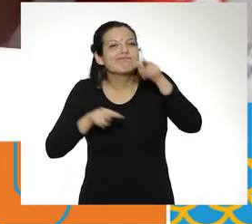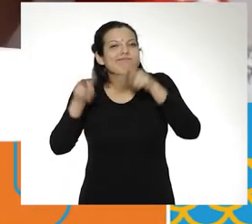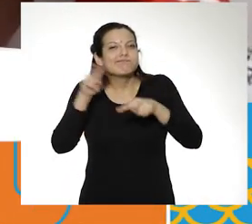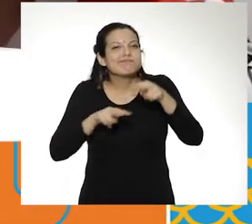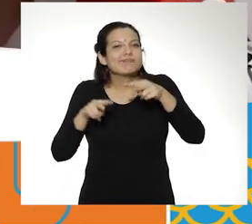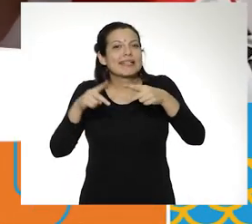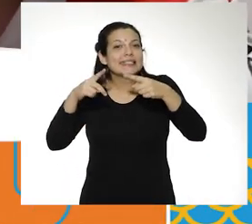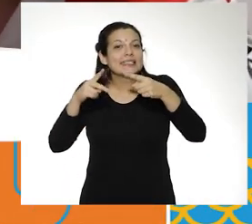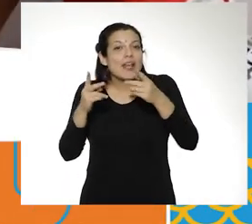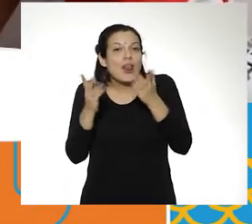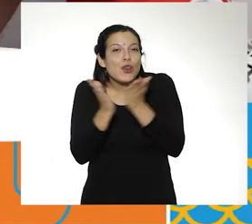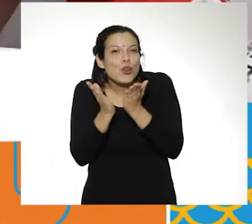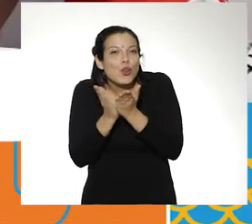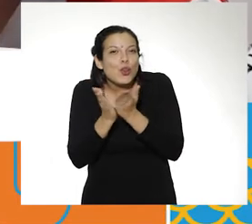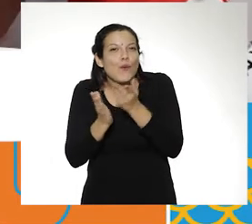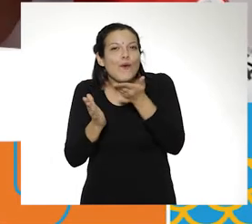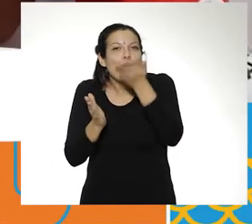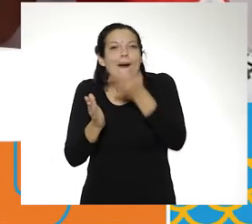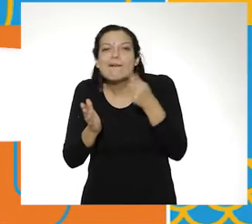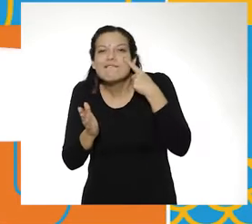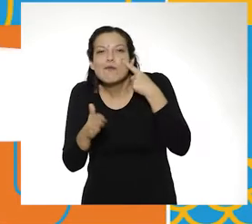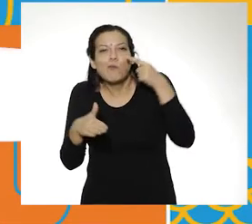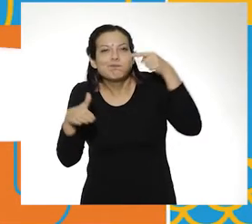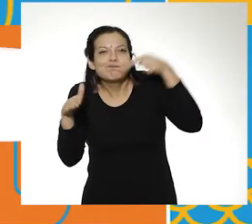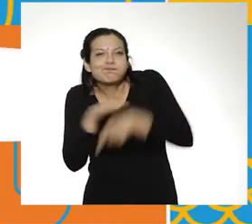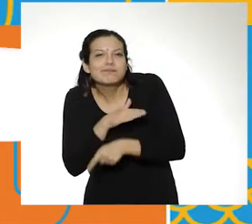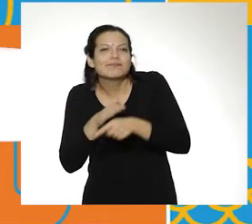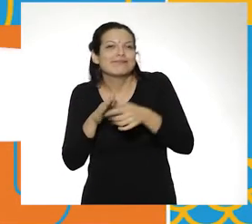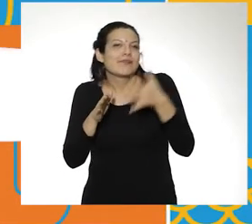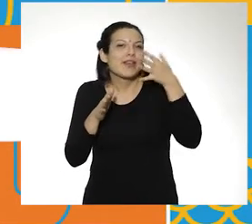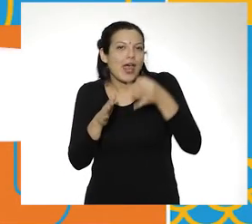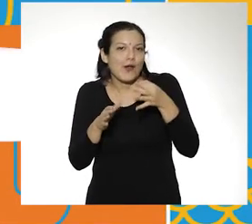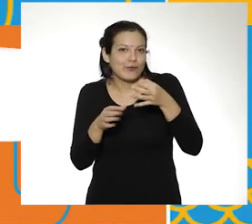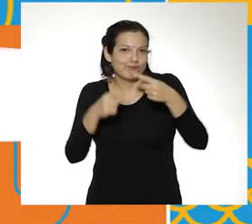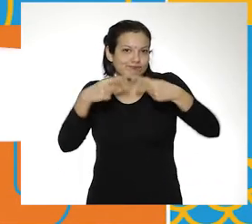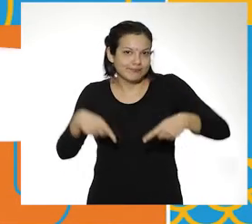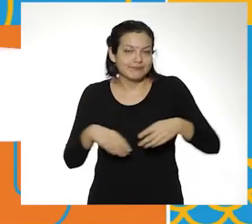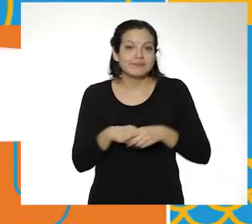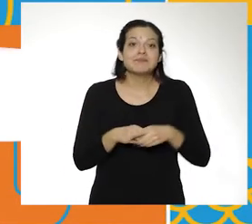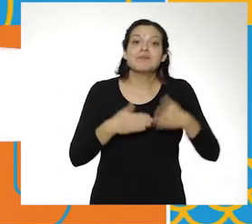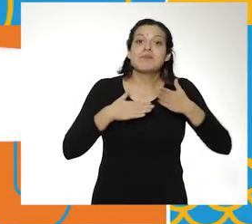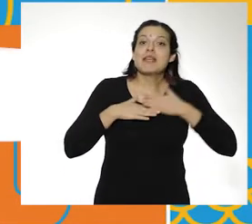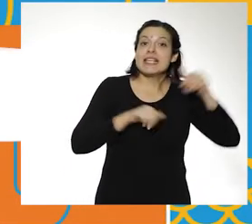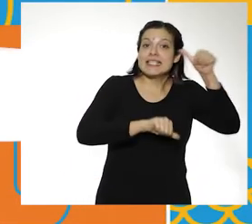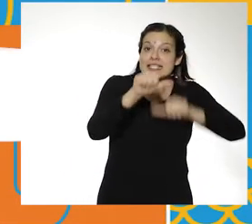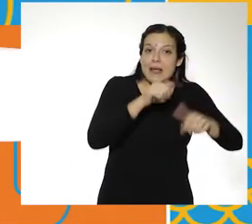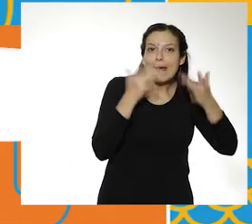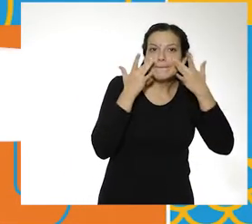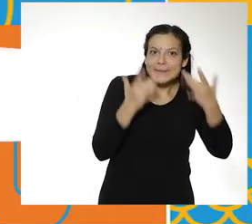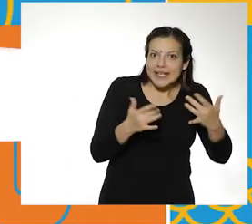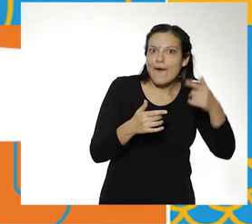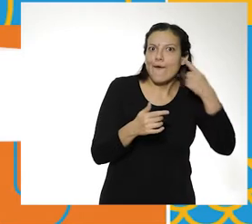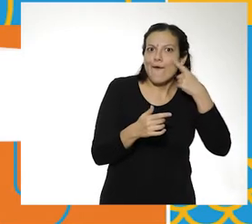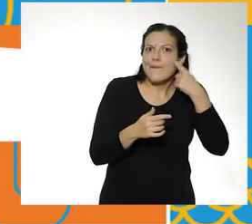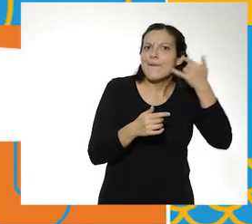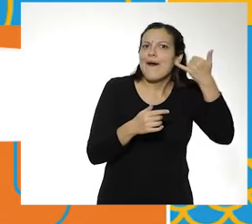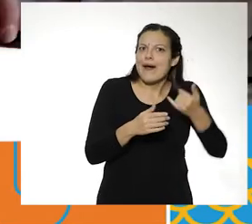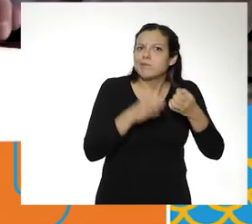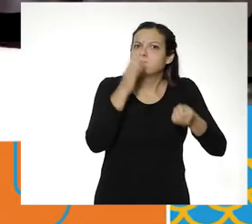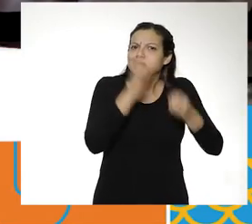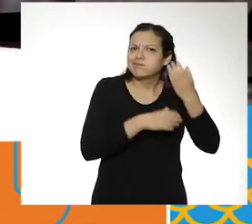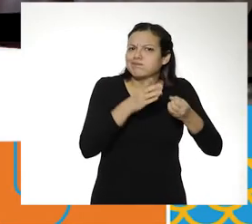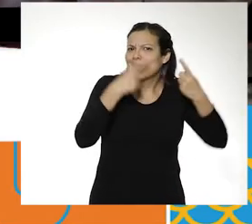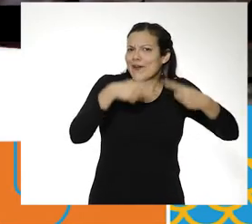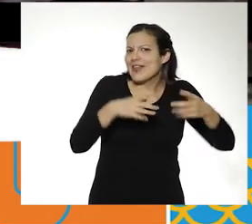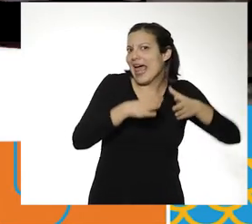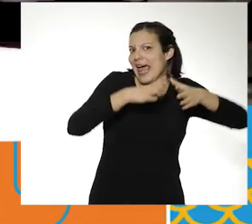profundizar el estudio sobre un ser vivo o un objeto en especial. Para mí la ciencia es investigar y tener conocimiento para crear grandes cosas.